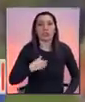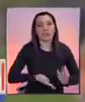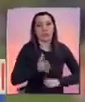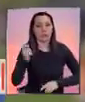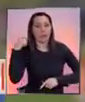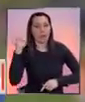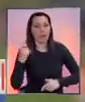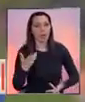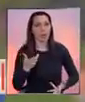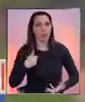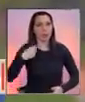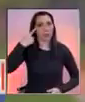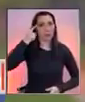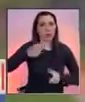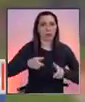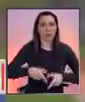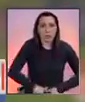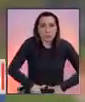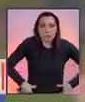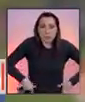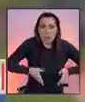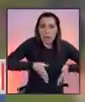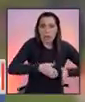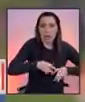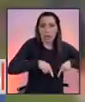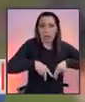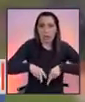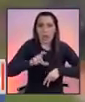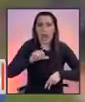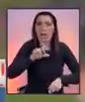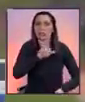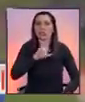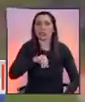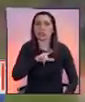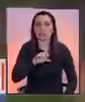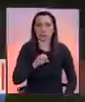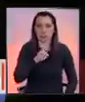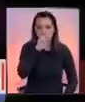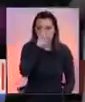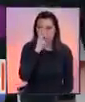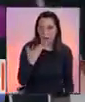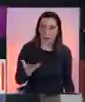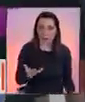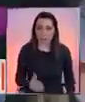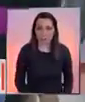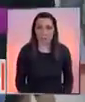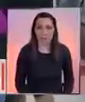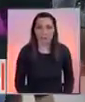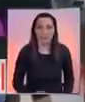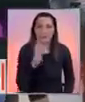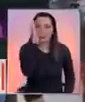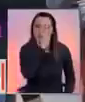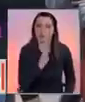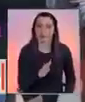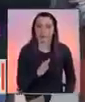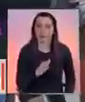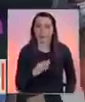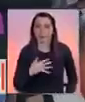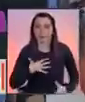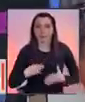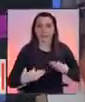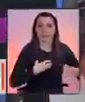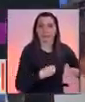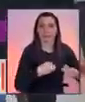me imaginaba a la gente con calzoncillos en la calle, no sé, entonces era muy raro. Los brasileños contagian su